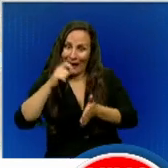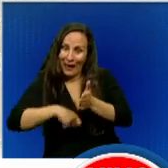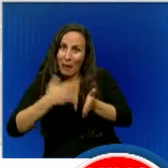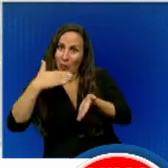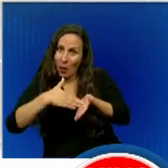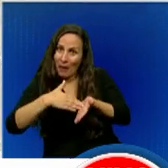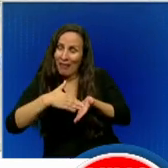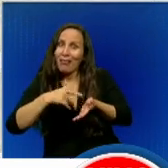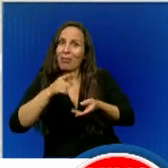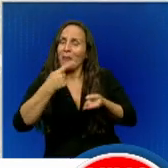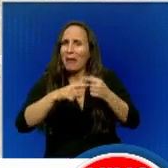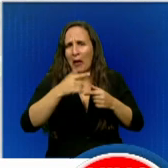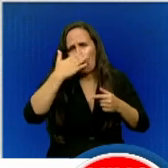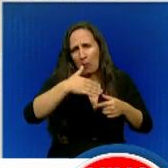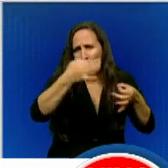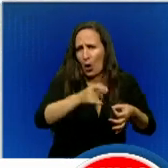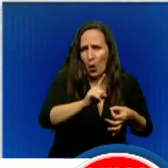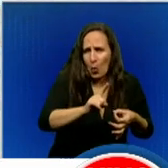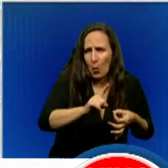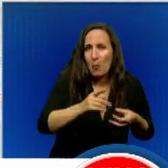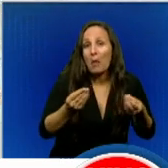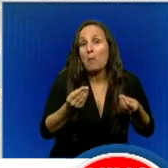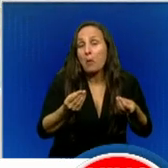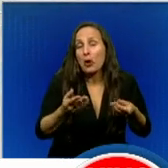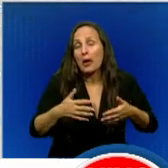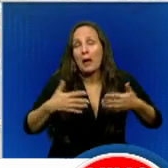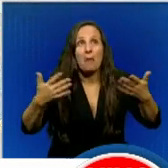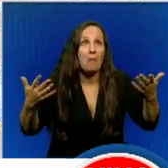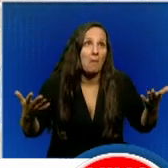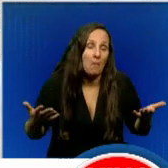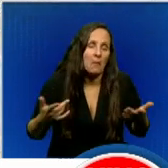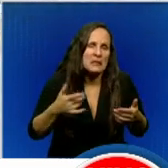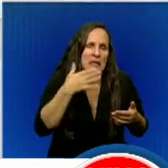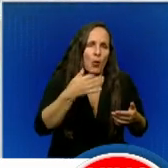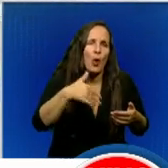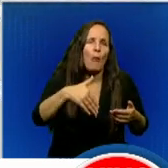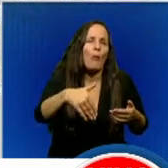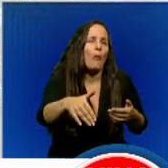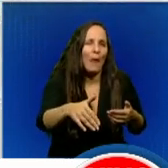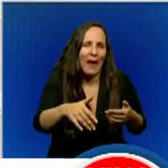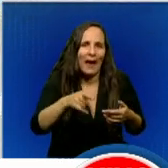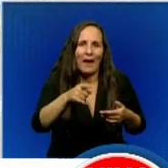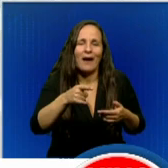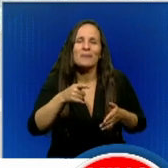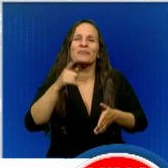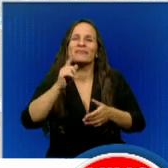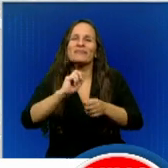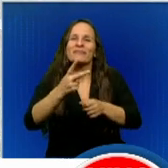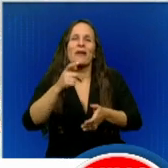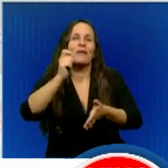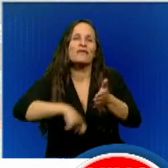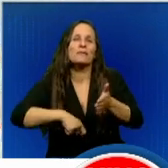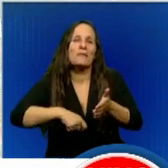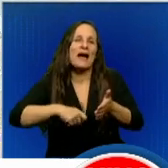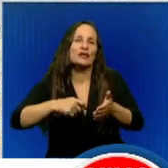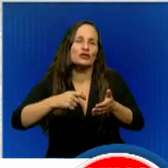porque seguramente va a venir en muy pronto un próximo pacto fiscal número no